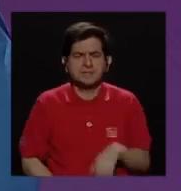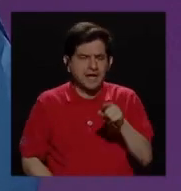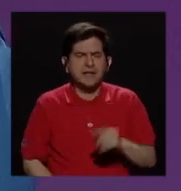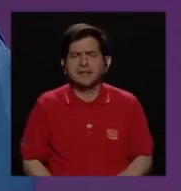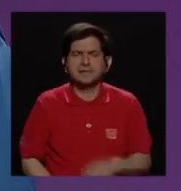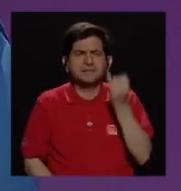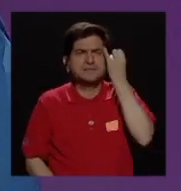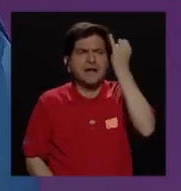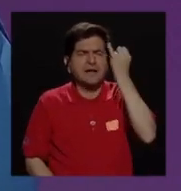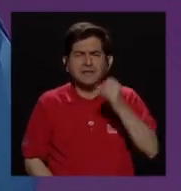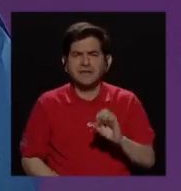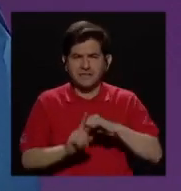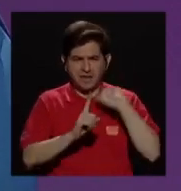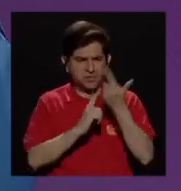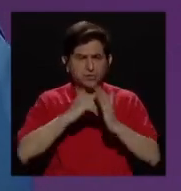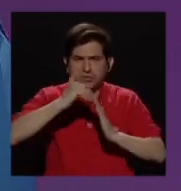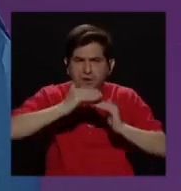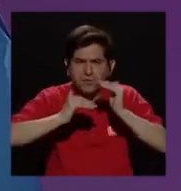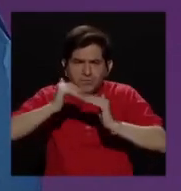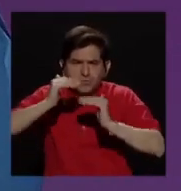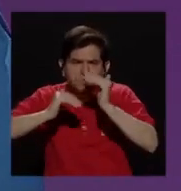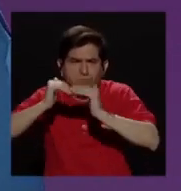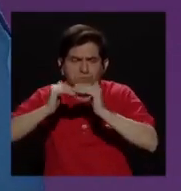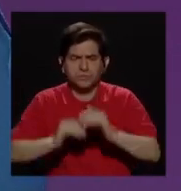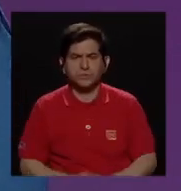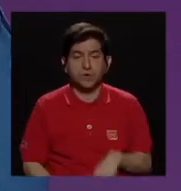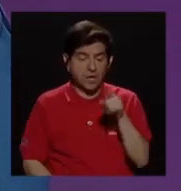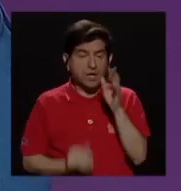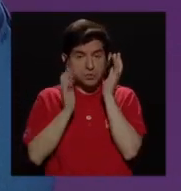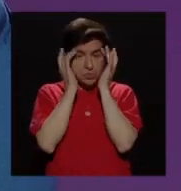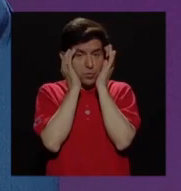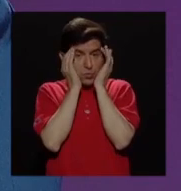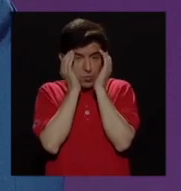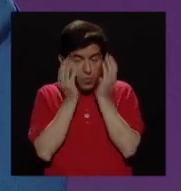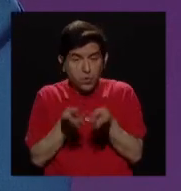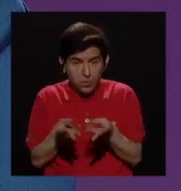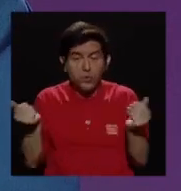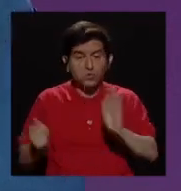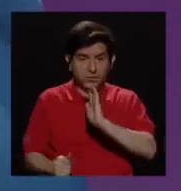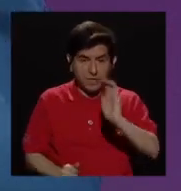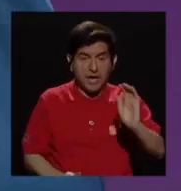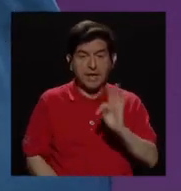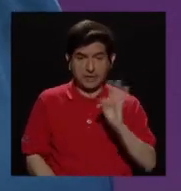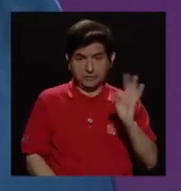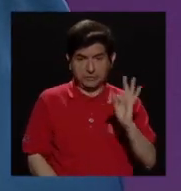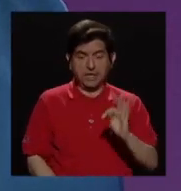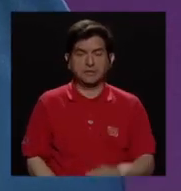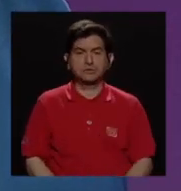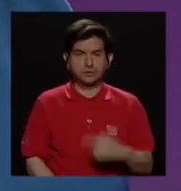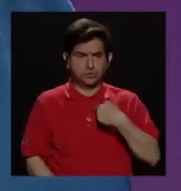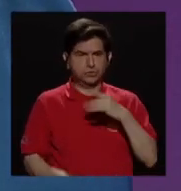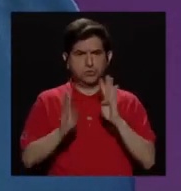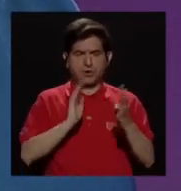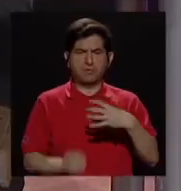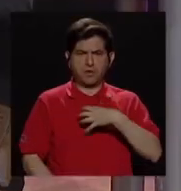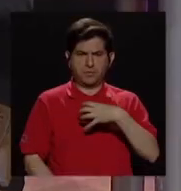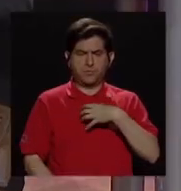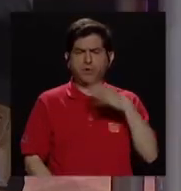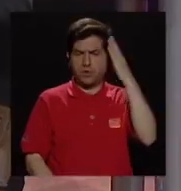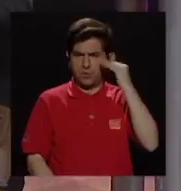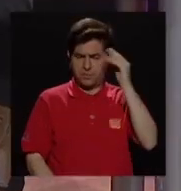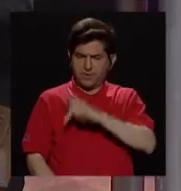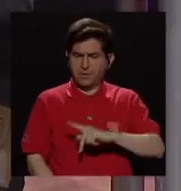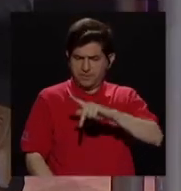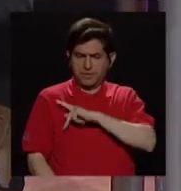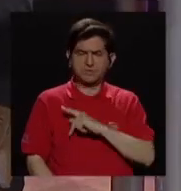social. Un constructo social. Y entonces eso puede generar mucha angustia en niños y niñas trans. Yo incluso puedo hablar de mi propia experiencia personal y